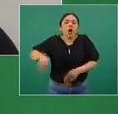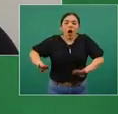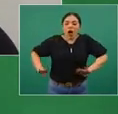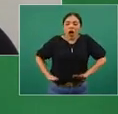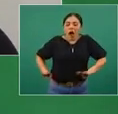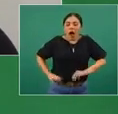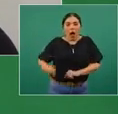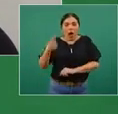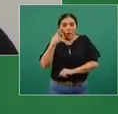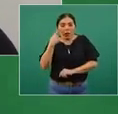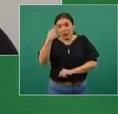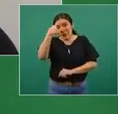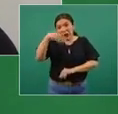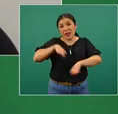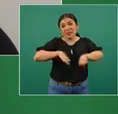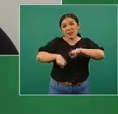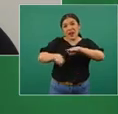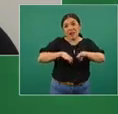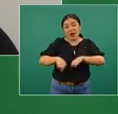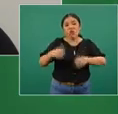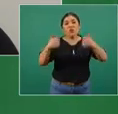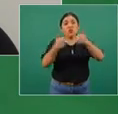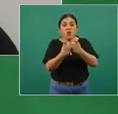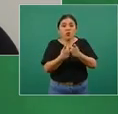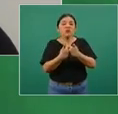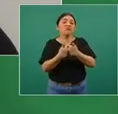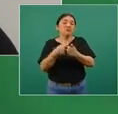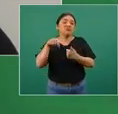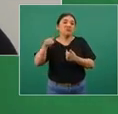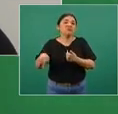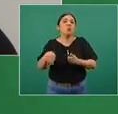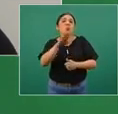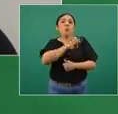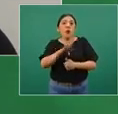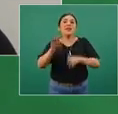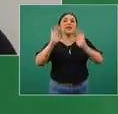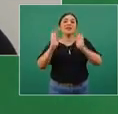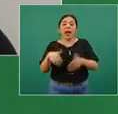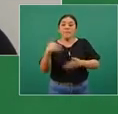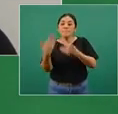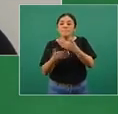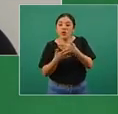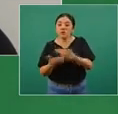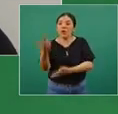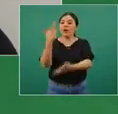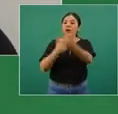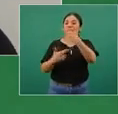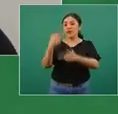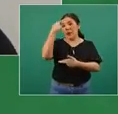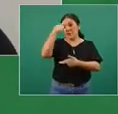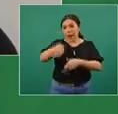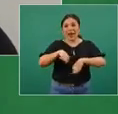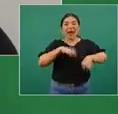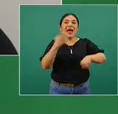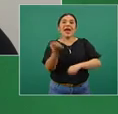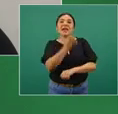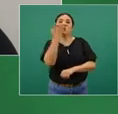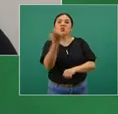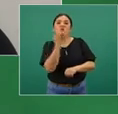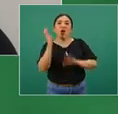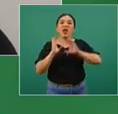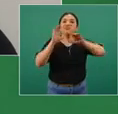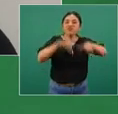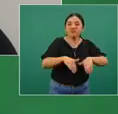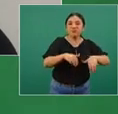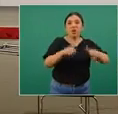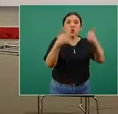características obviamente laborales, que en este caso van enfocadas a poder retomar la actividad presencial